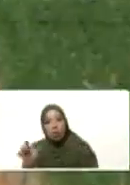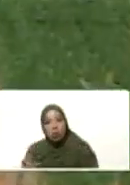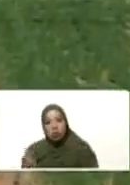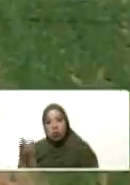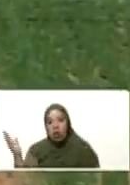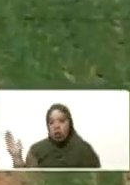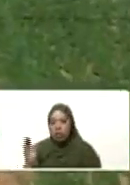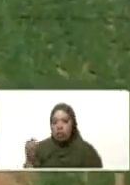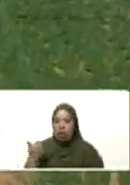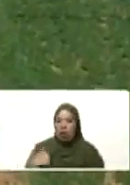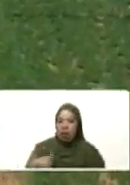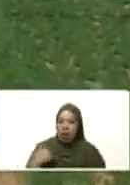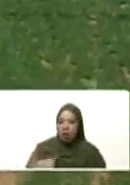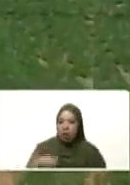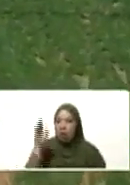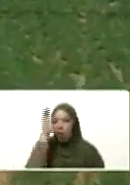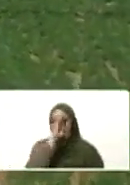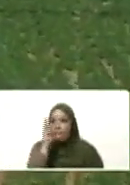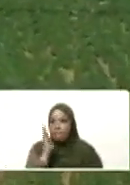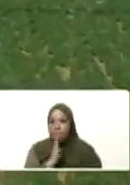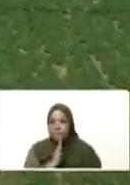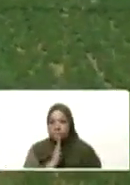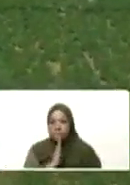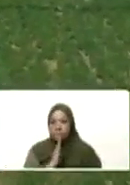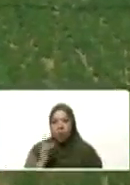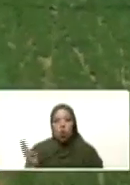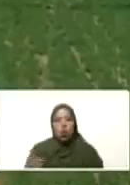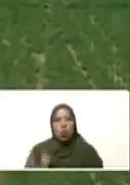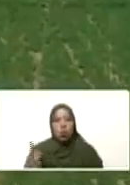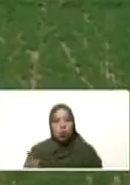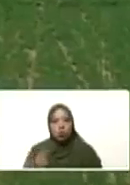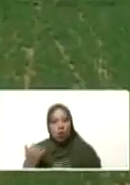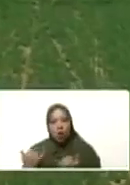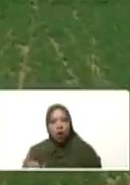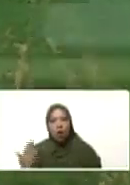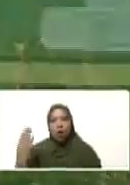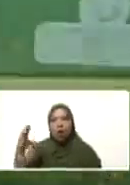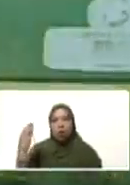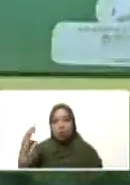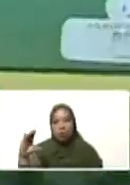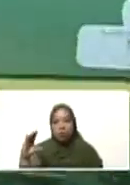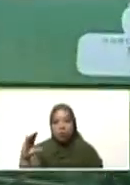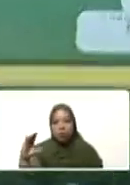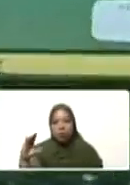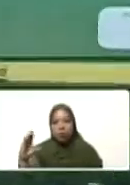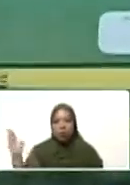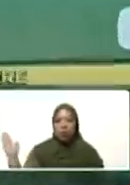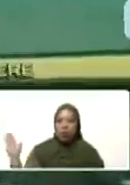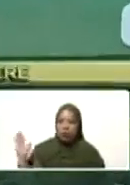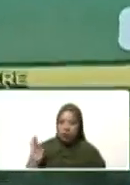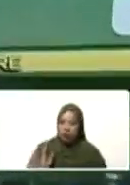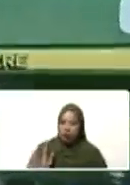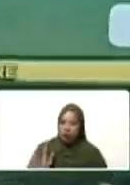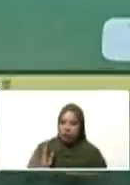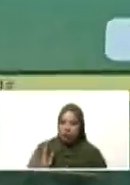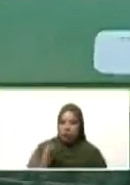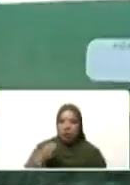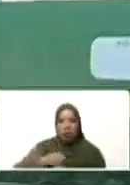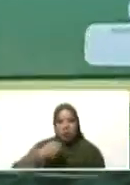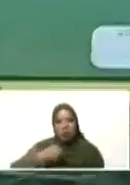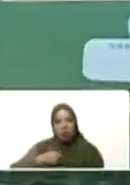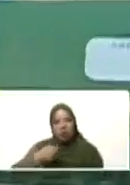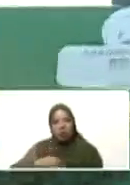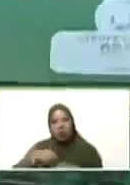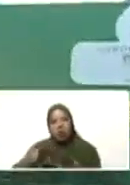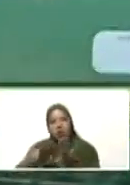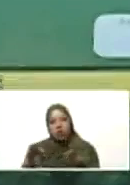Argentina, Brasil, Uruguay y ahora Colombia, que vengan a trabajar la tierra